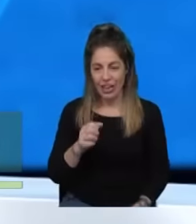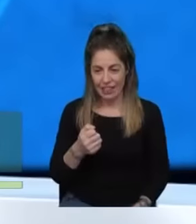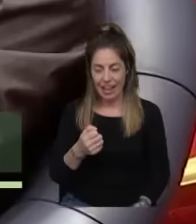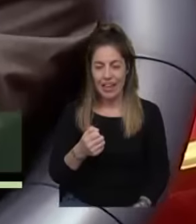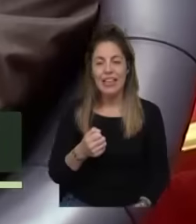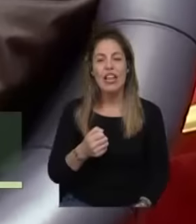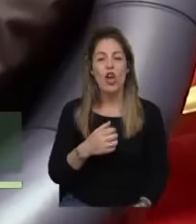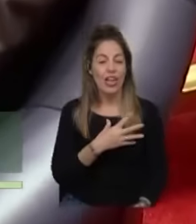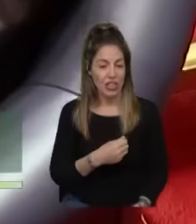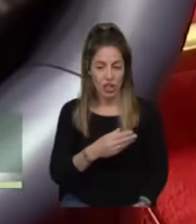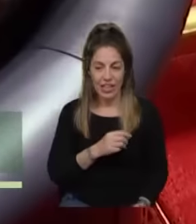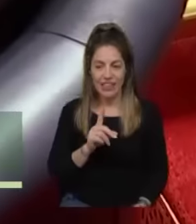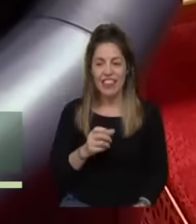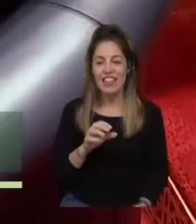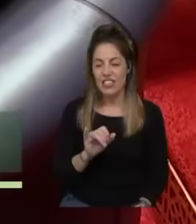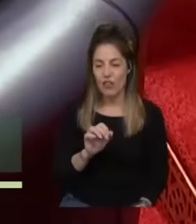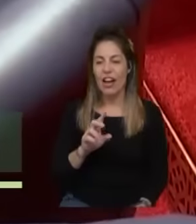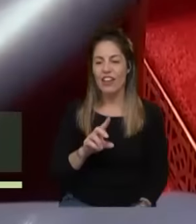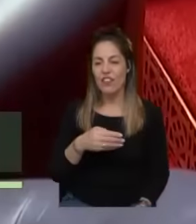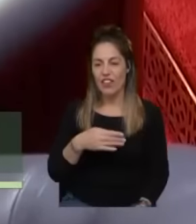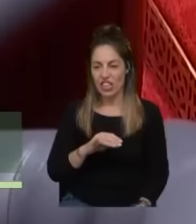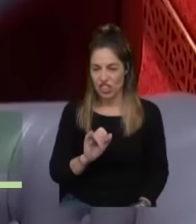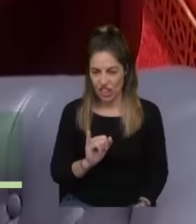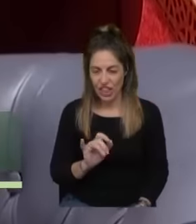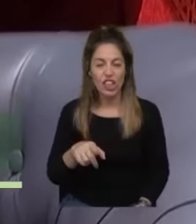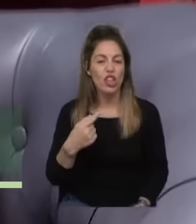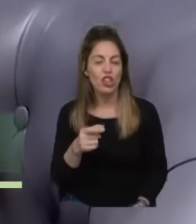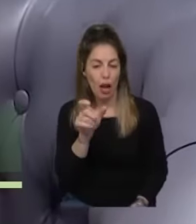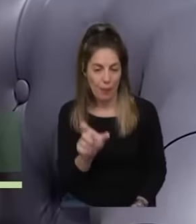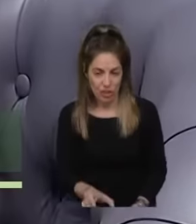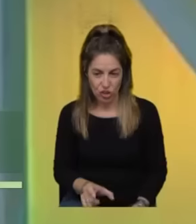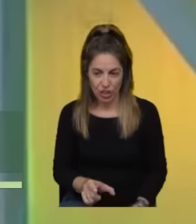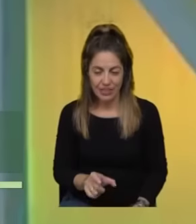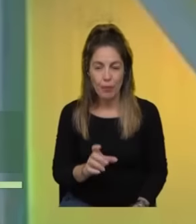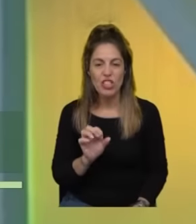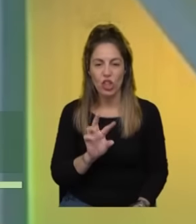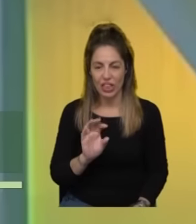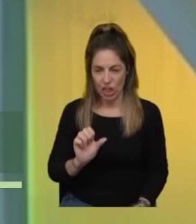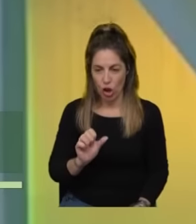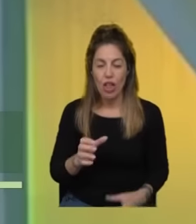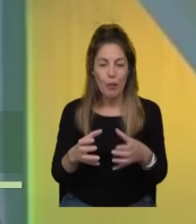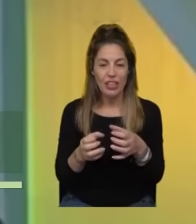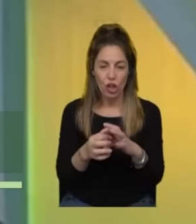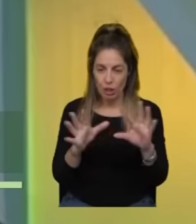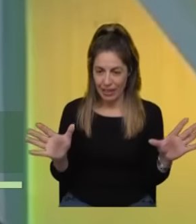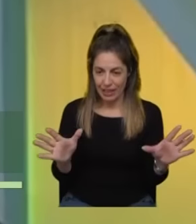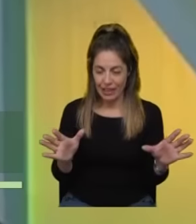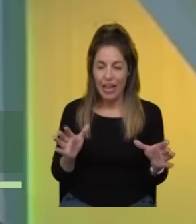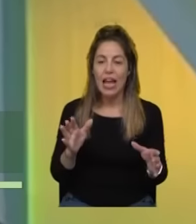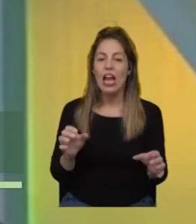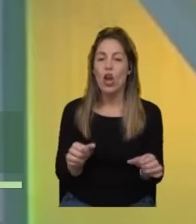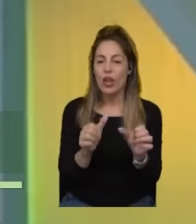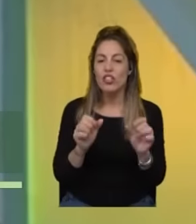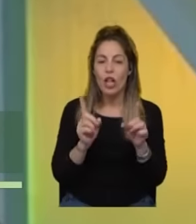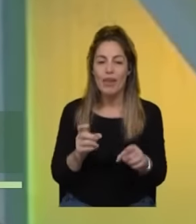nacionalistas Sebastián da Silva y Graciela Bianchi, y entre otras figuras Gerardo Sotelo del Partido Independiente. En este último caso lo hizo criticando a